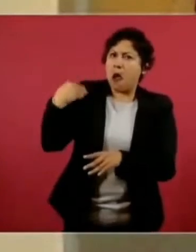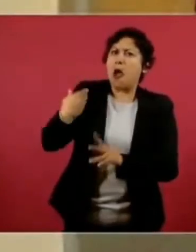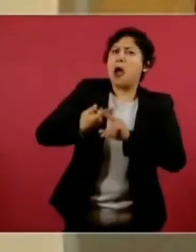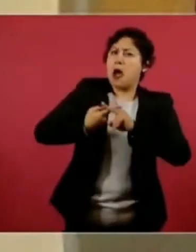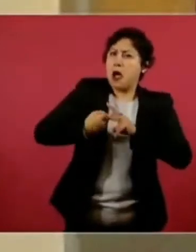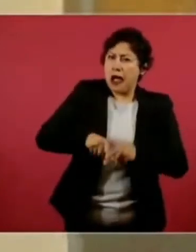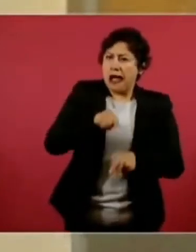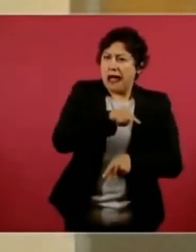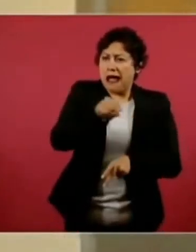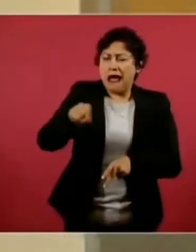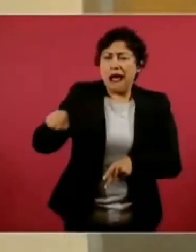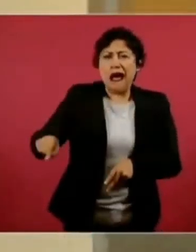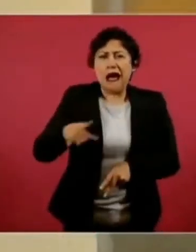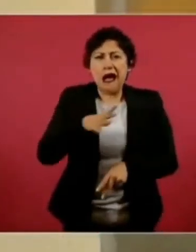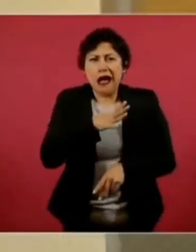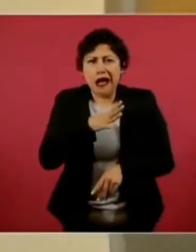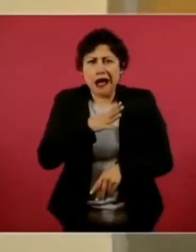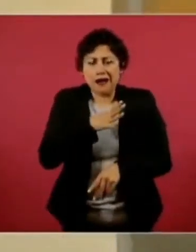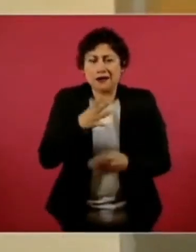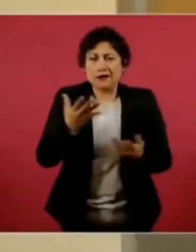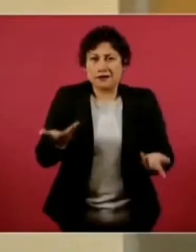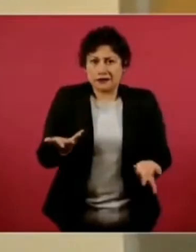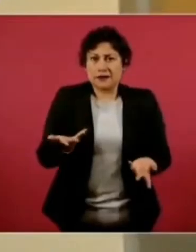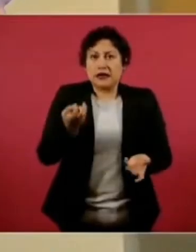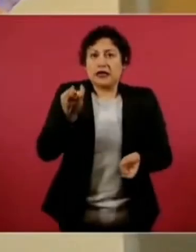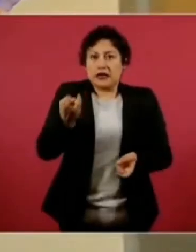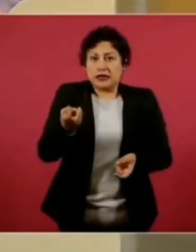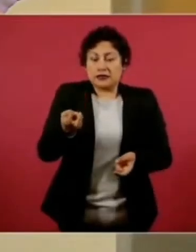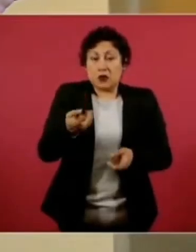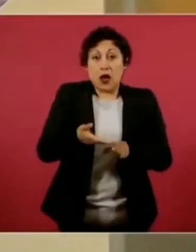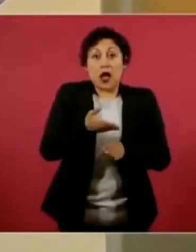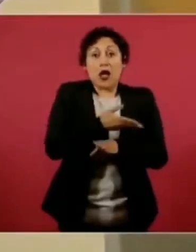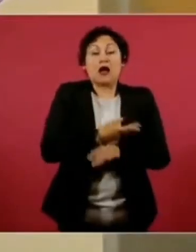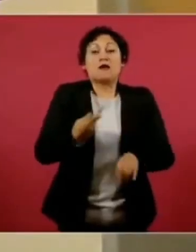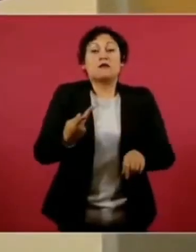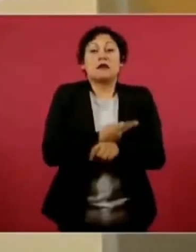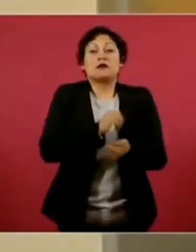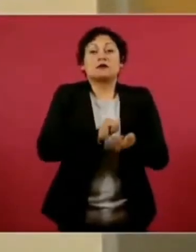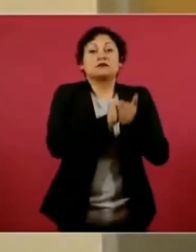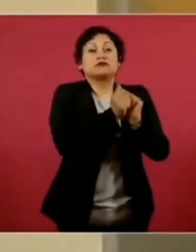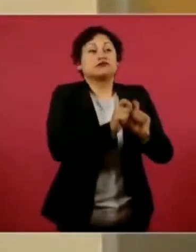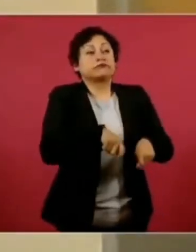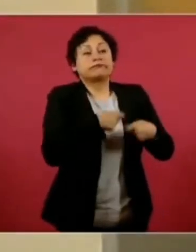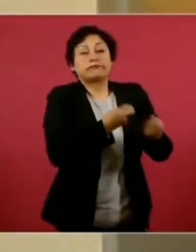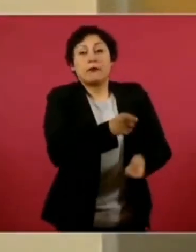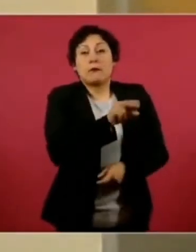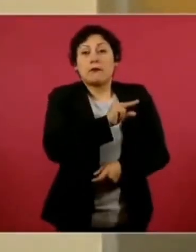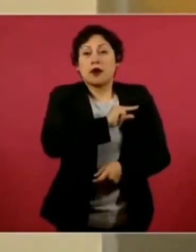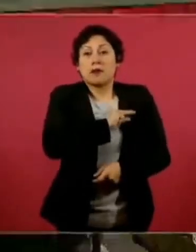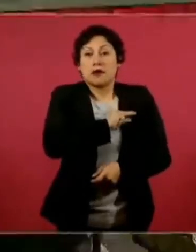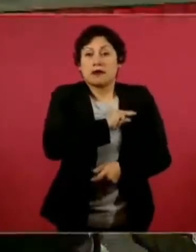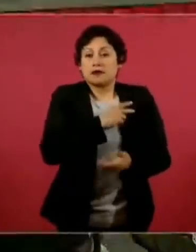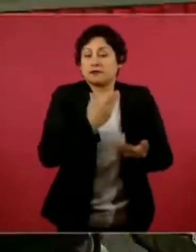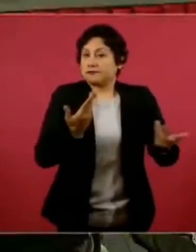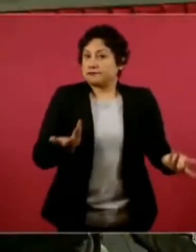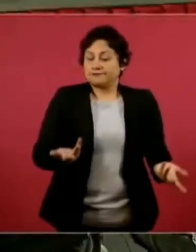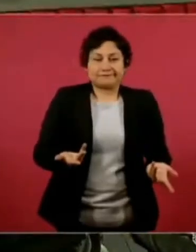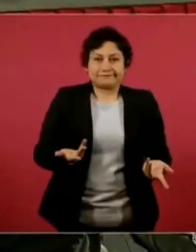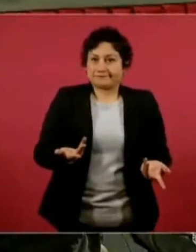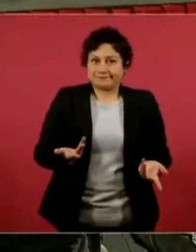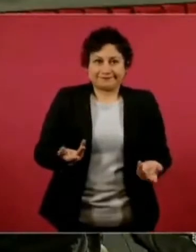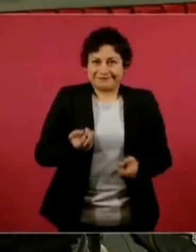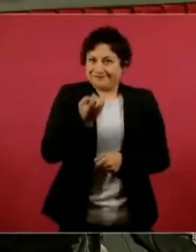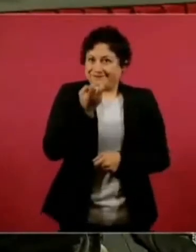empiece con un proceso de privatización. Esos son el sentido de todas estas notas. Entonces, no